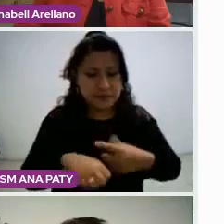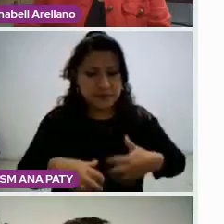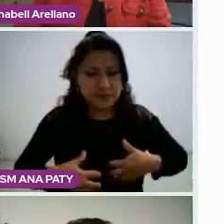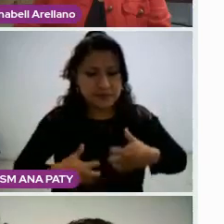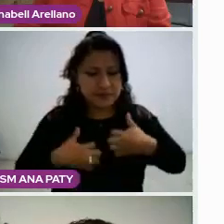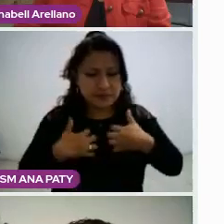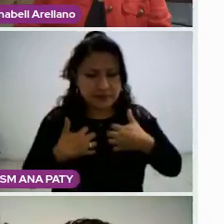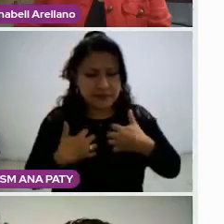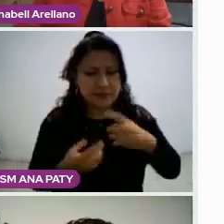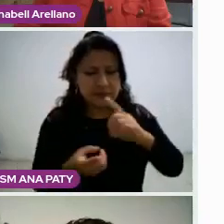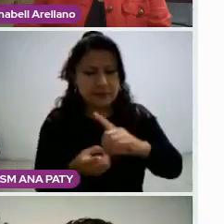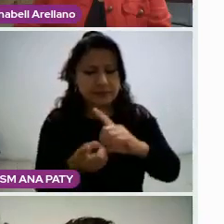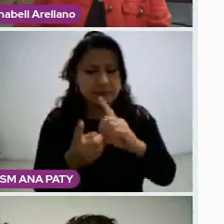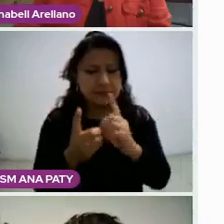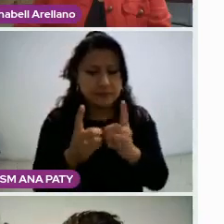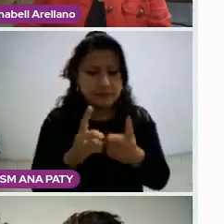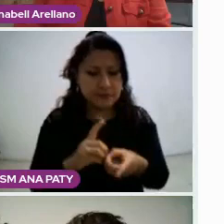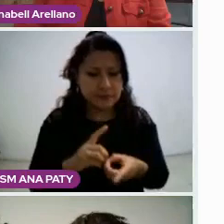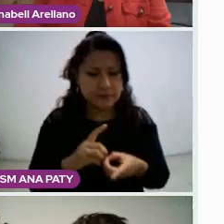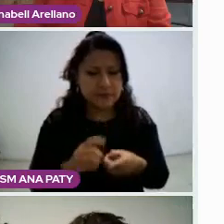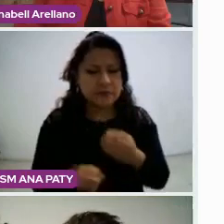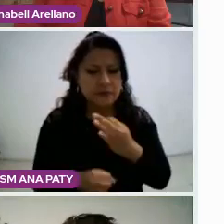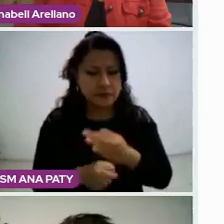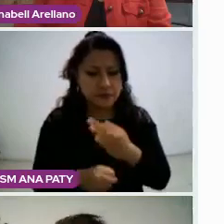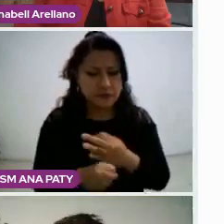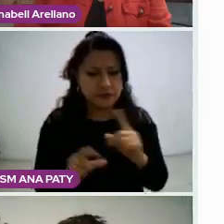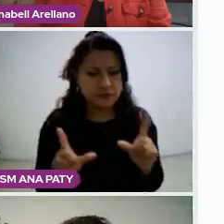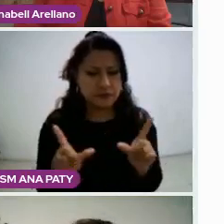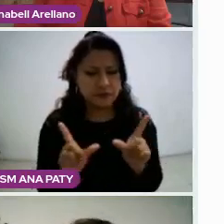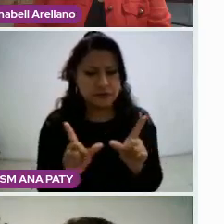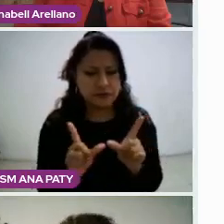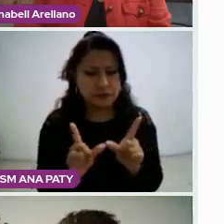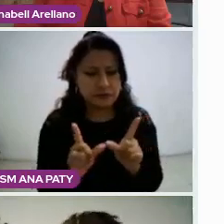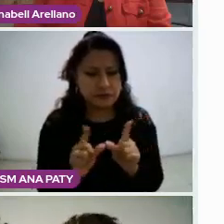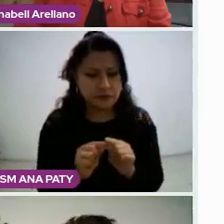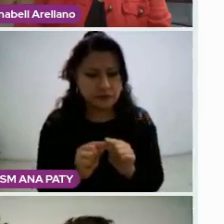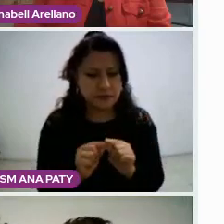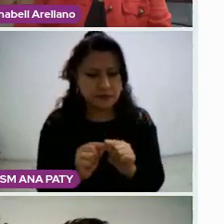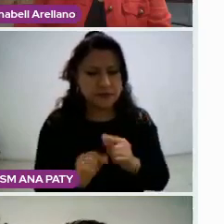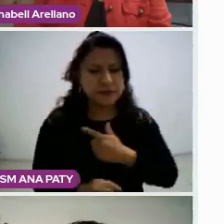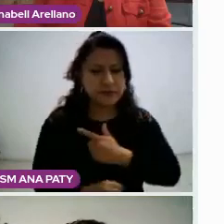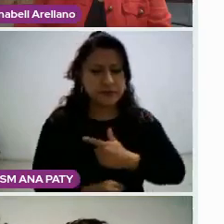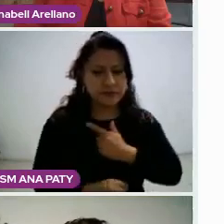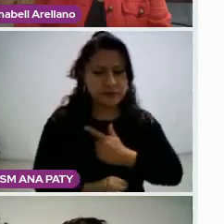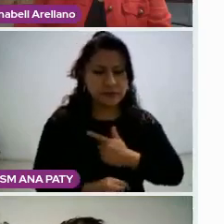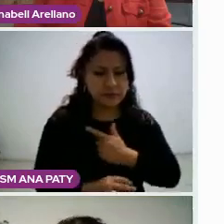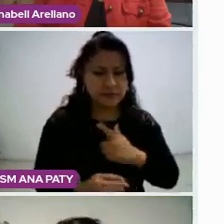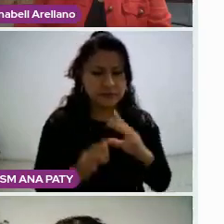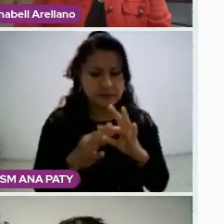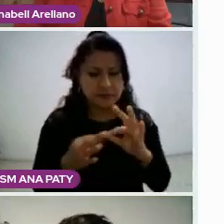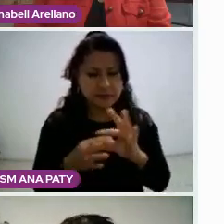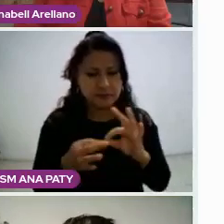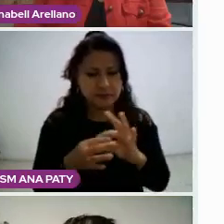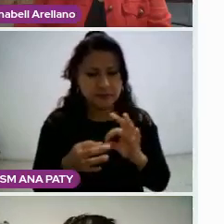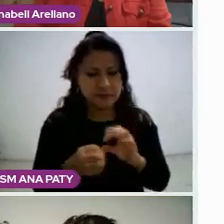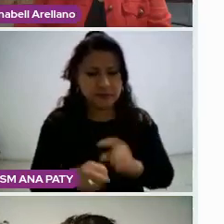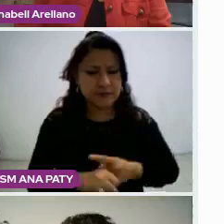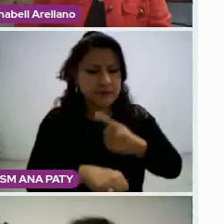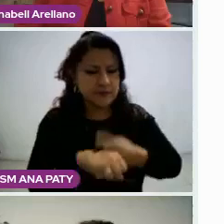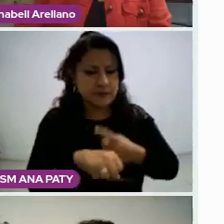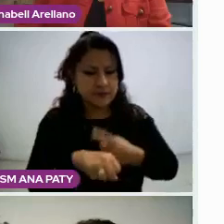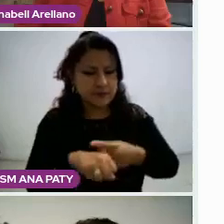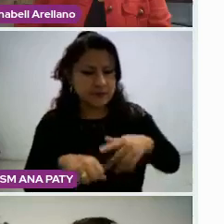Me gusta hablar sobre los trastornos un poco más frecuentes que se encuentran en la población en